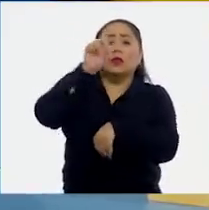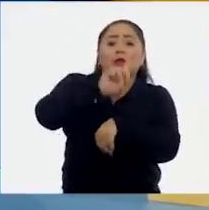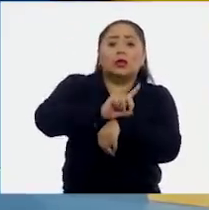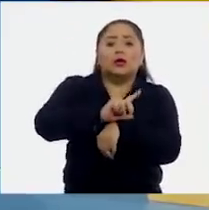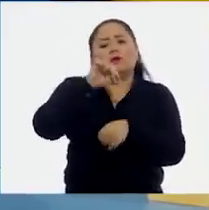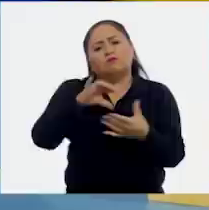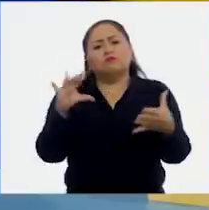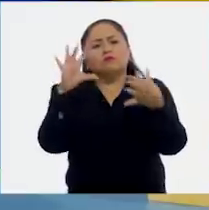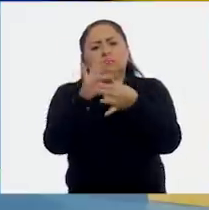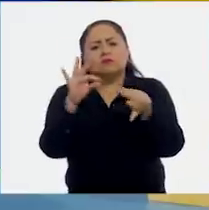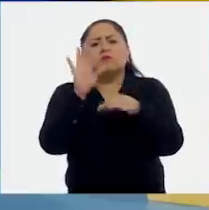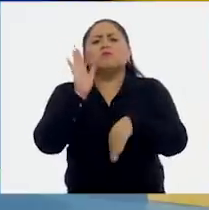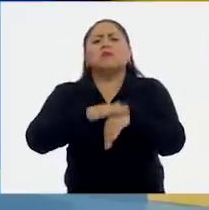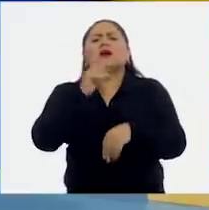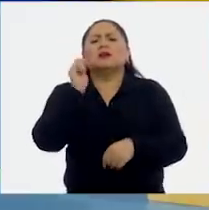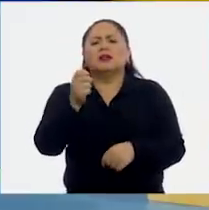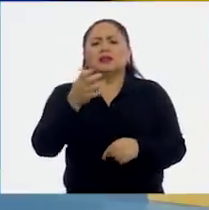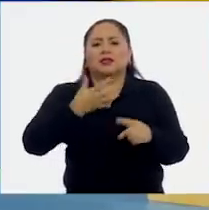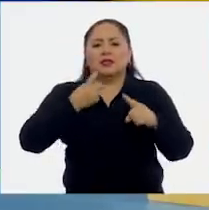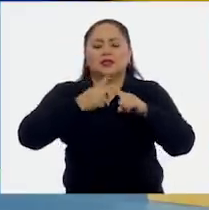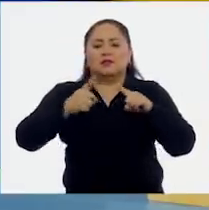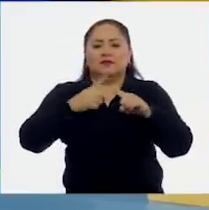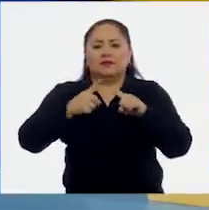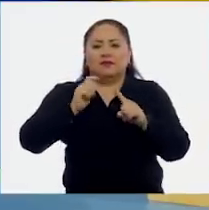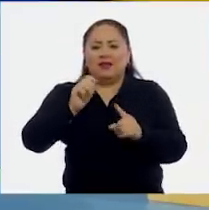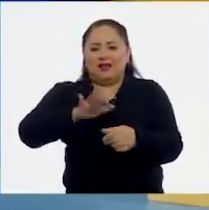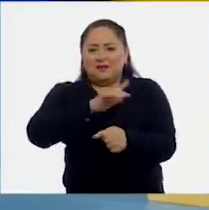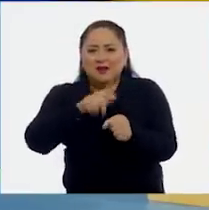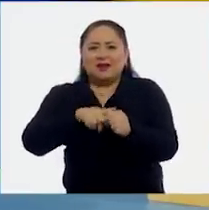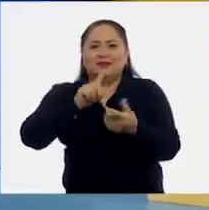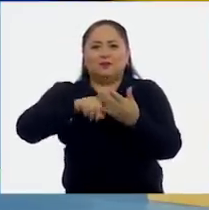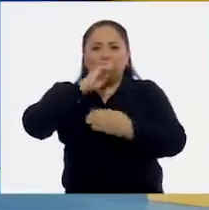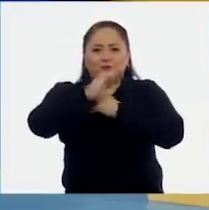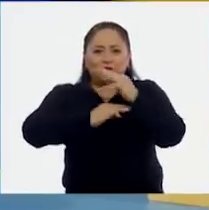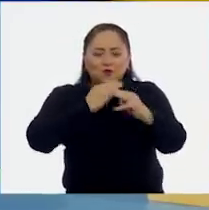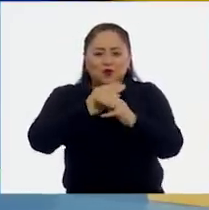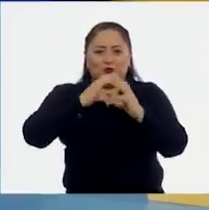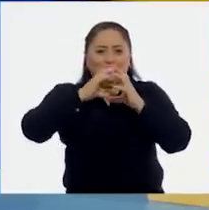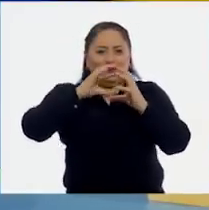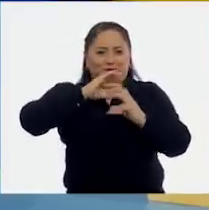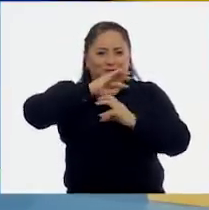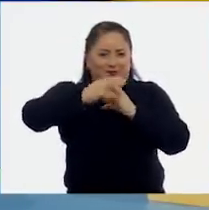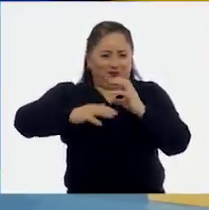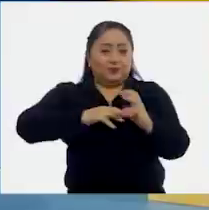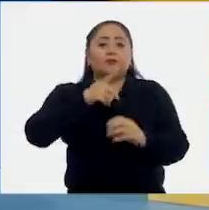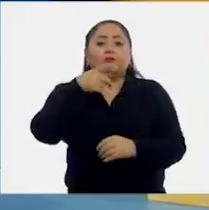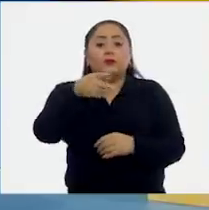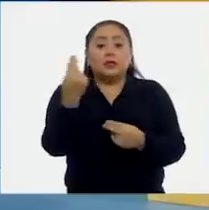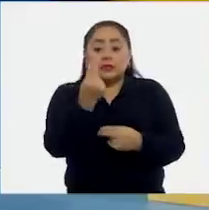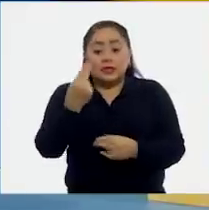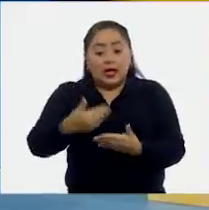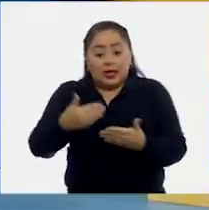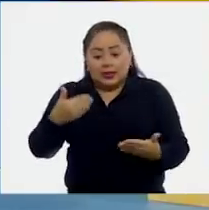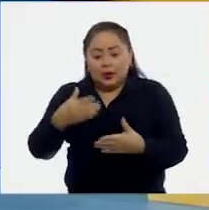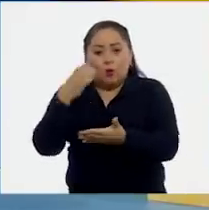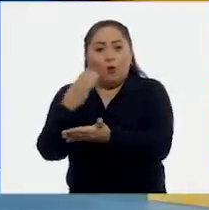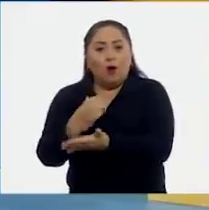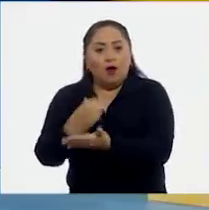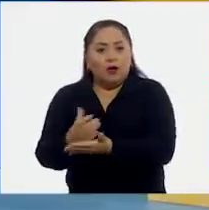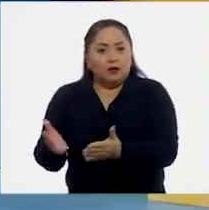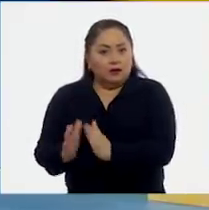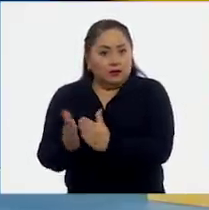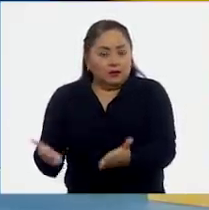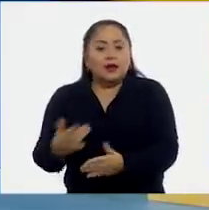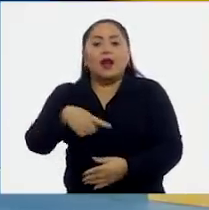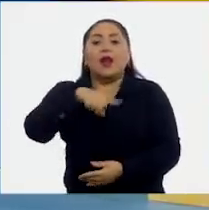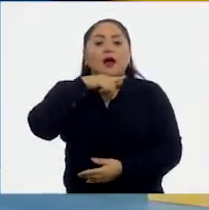vamos a platicar más acerca de la diversidad de especies y ecosistemas. Recuerden tener a la mano un cuaderno